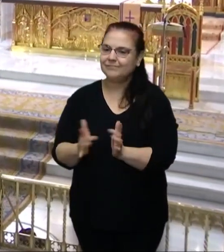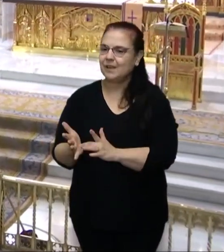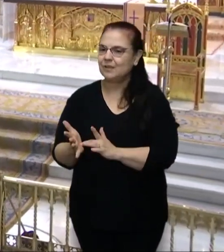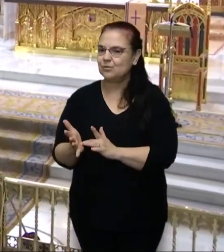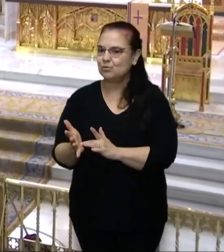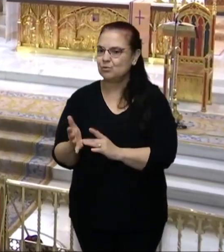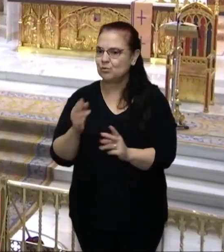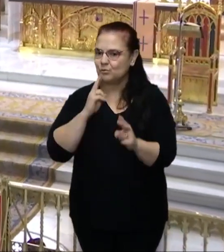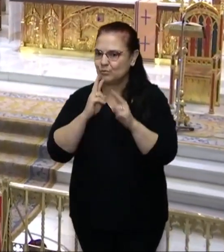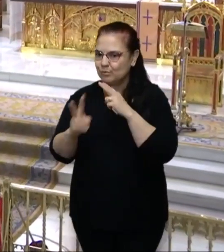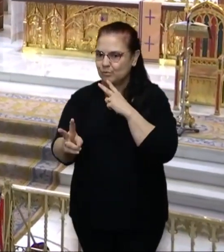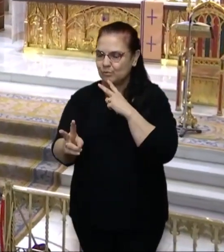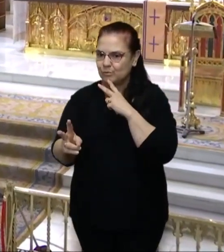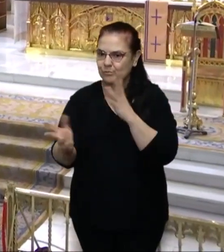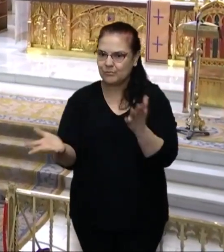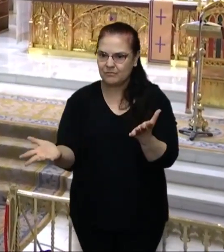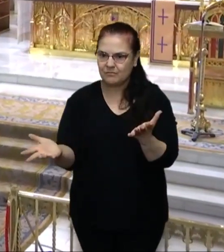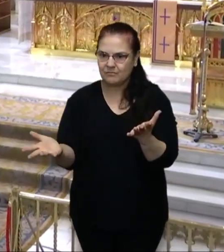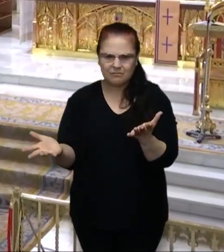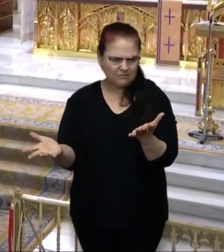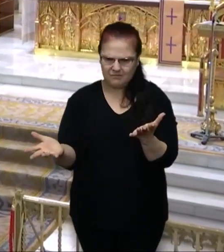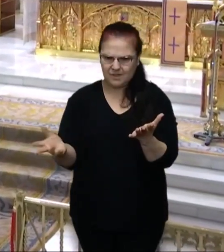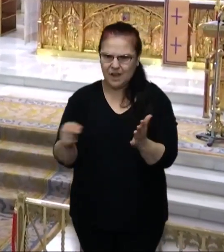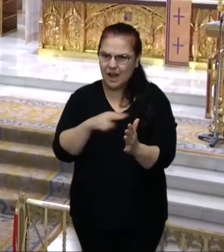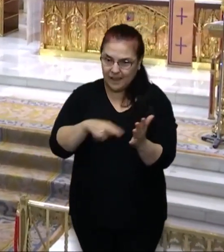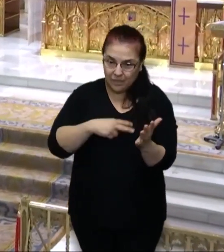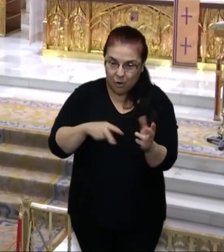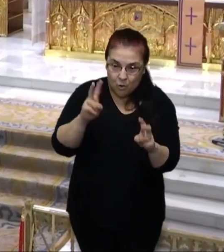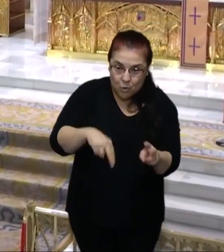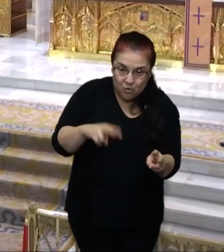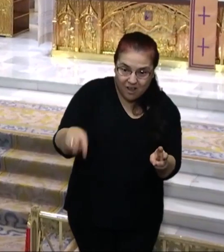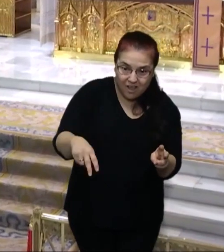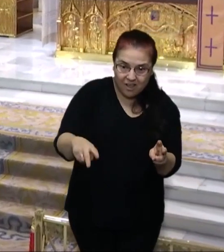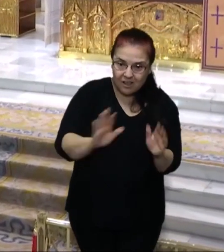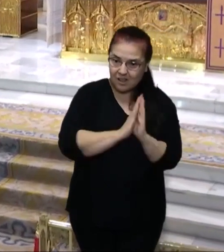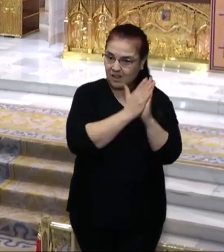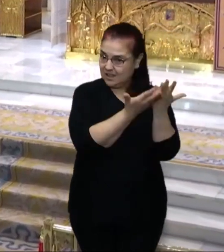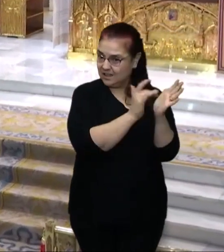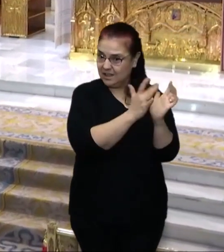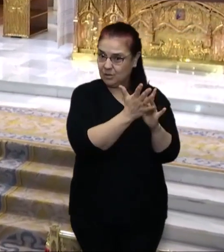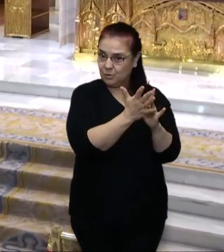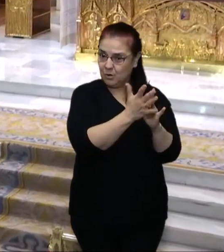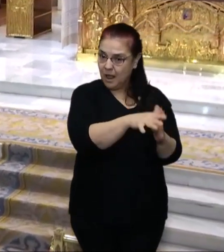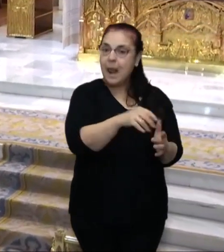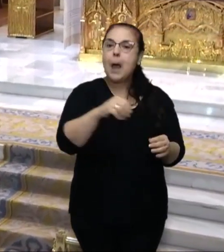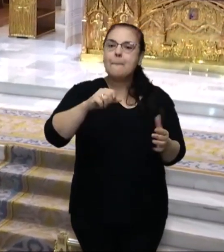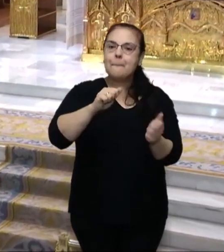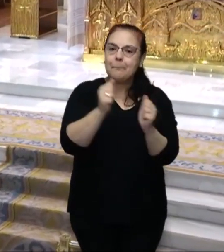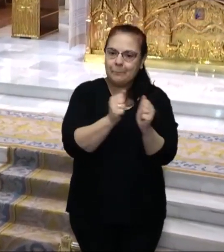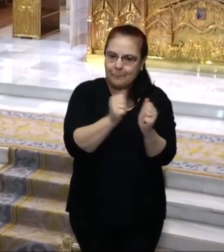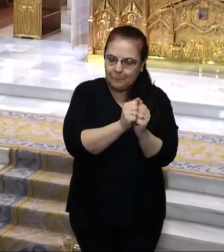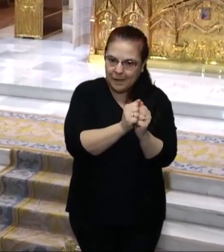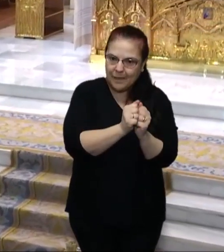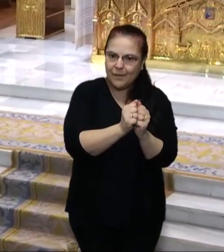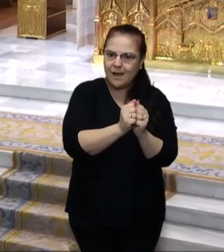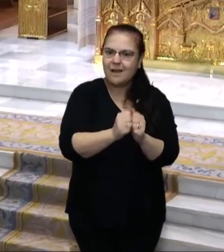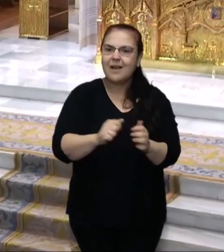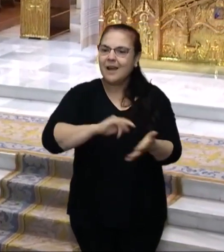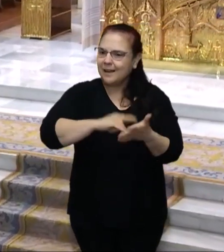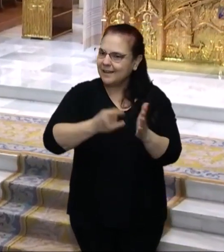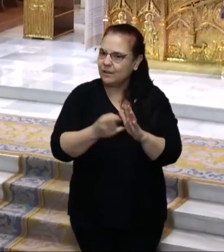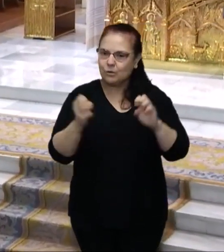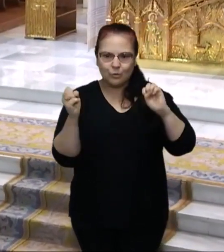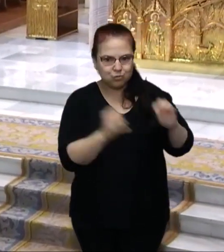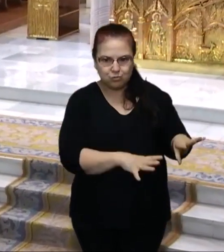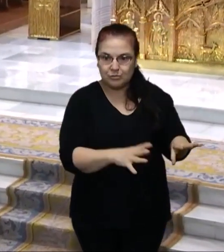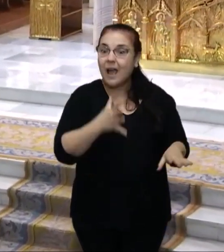les dice: ¿no habéis leído nunca en la Escritura: la piedra que desecharon los arquitectos es ahora la